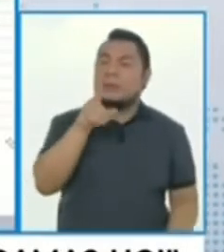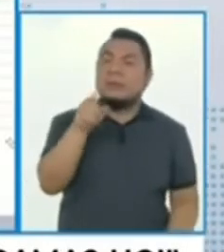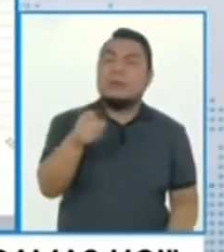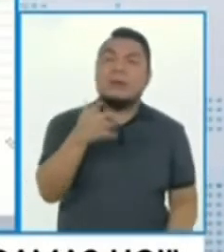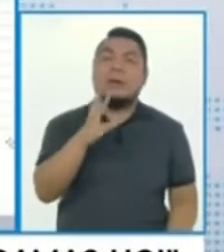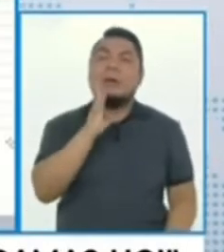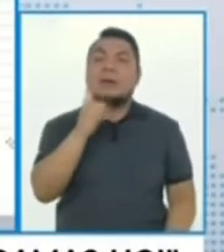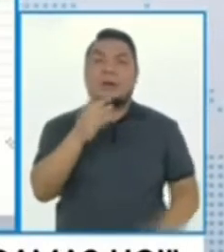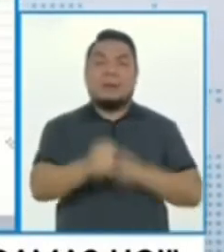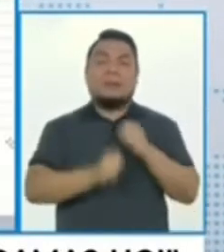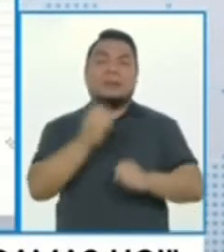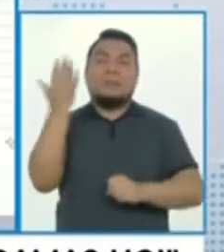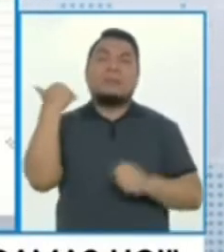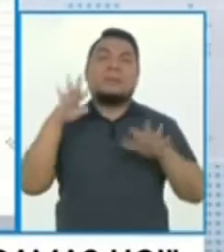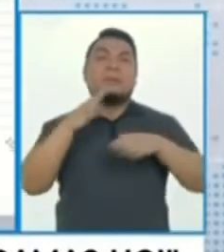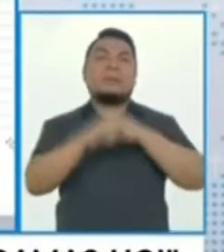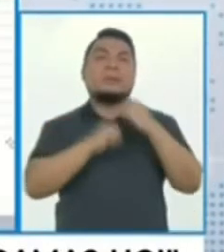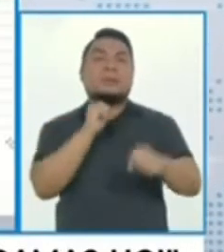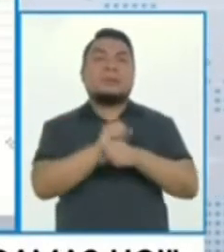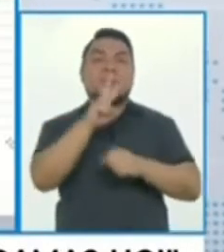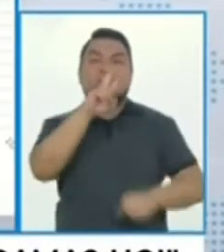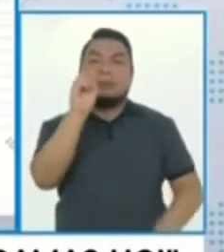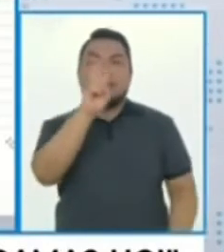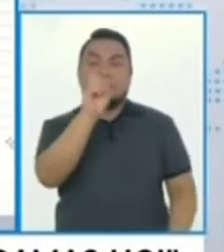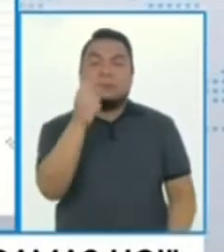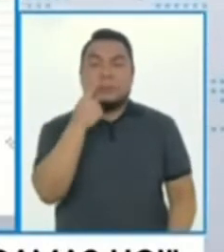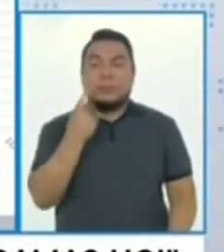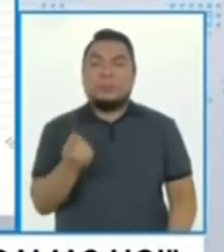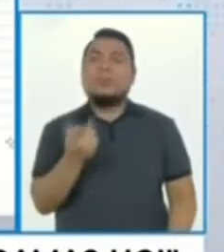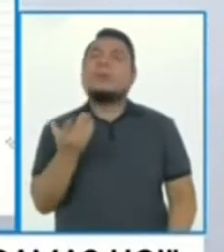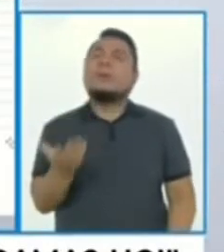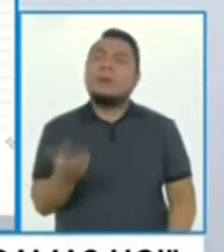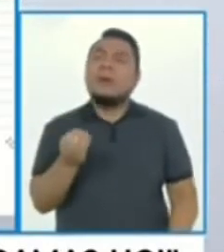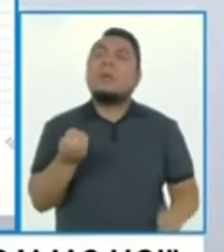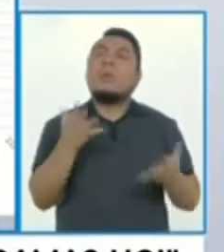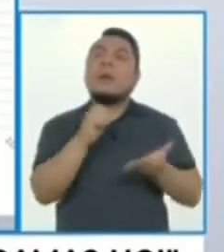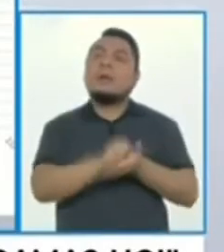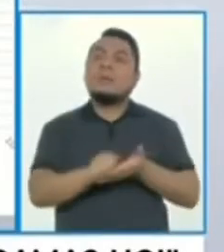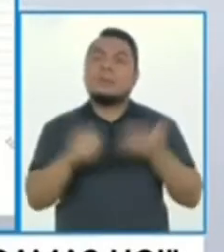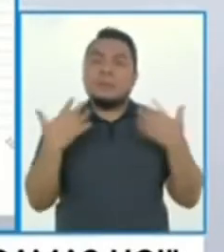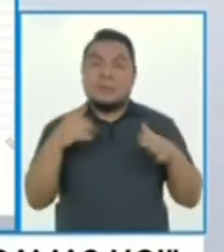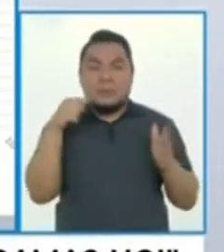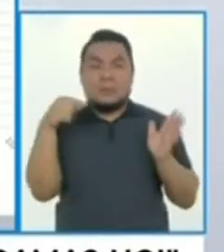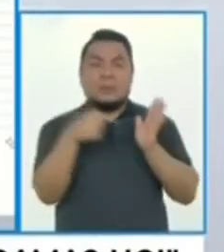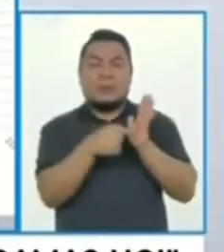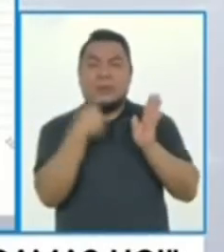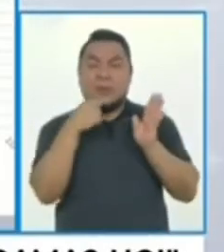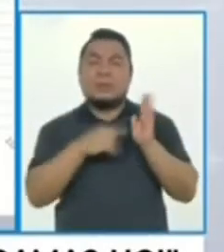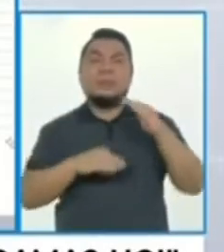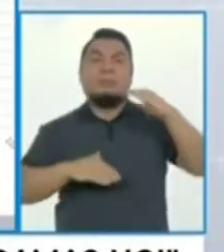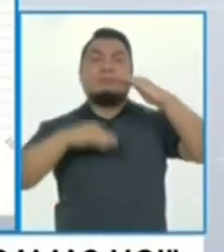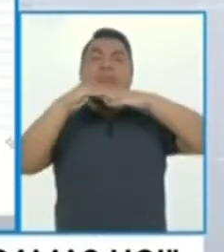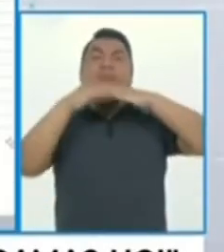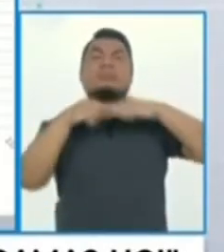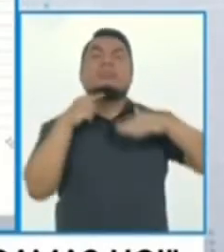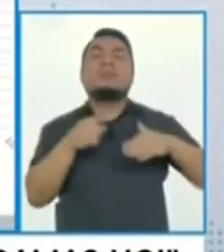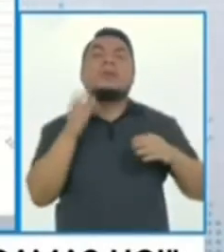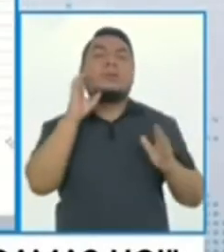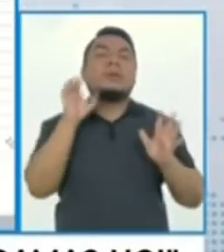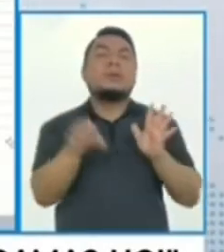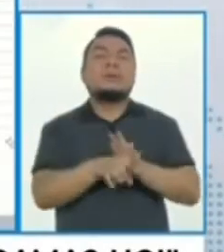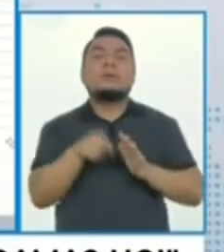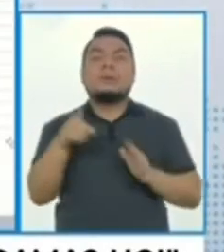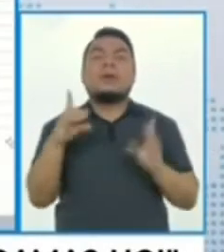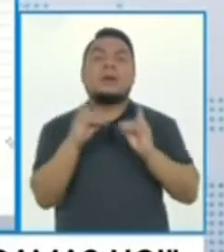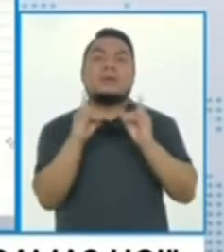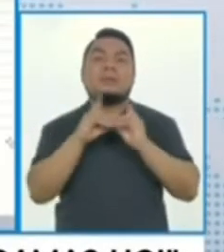digamos, si hablamos del año pasado, en el año 2020, ingeniero Parra, ¿cuál fue el mes en el que se registró el mayor pico de ocupación, por ejemplo,